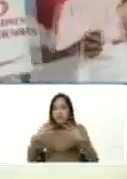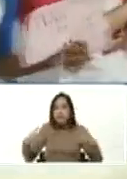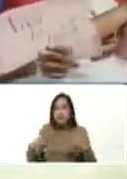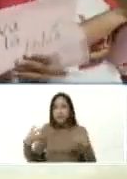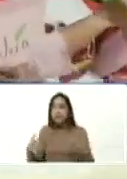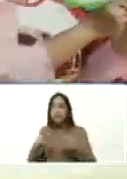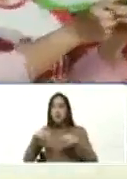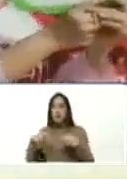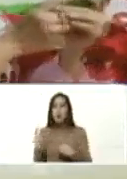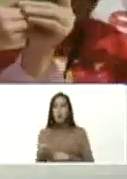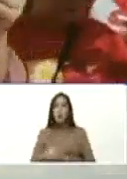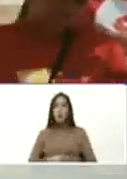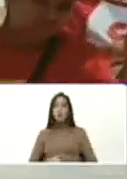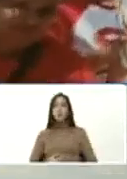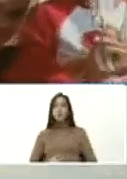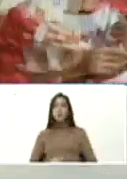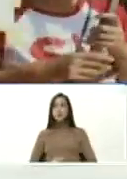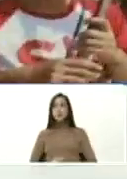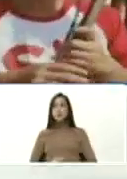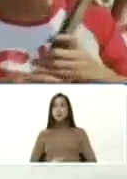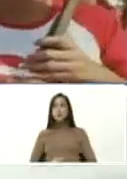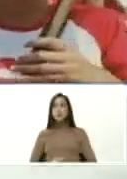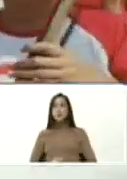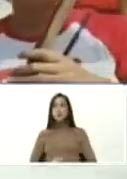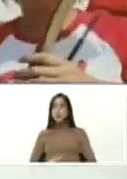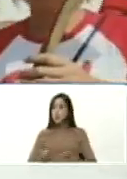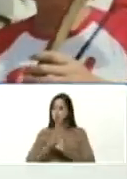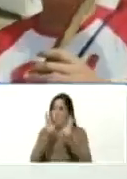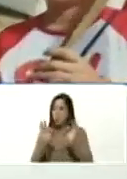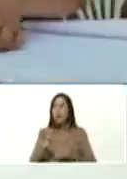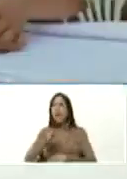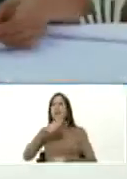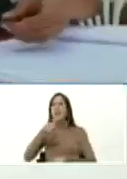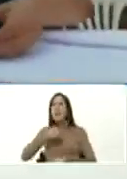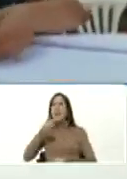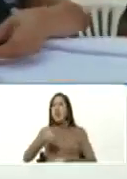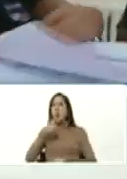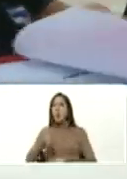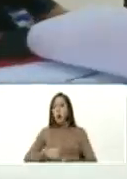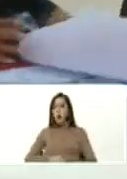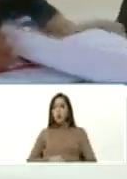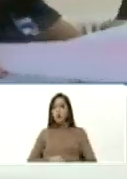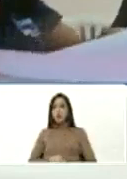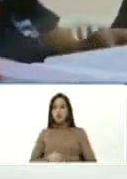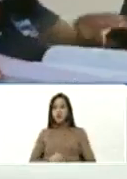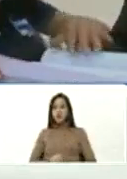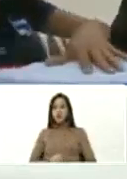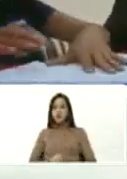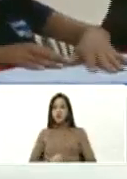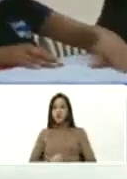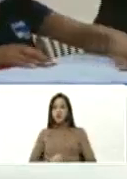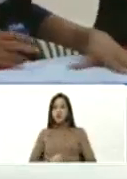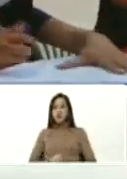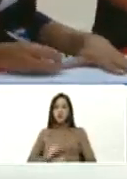y son las parábolas de un lenguaje que pudiera considerarse